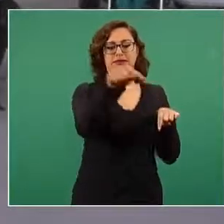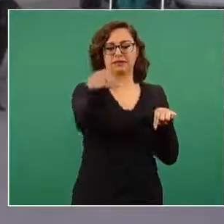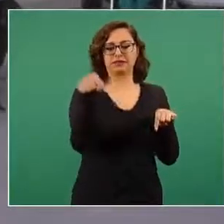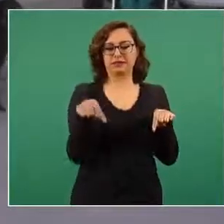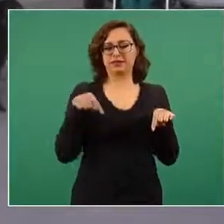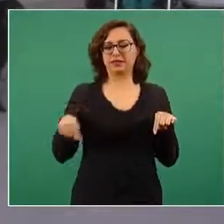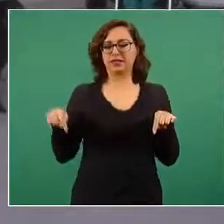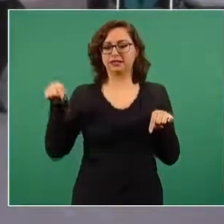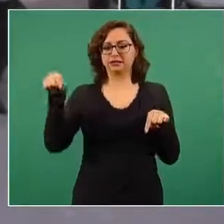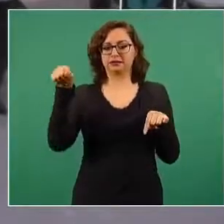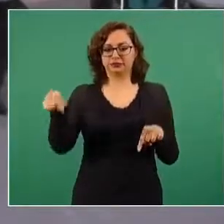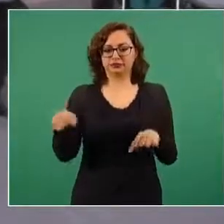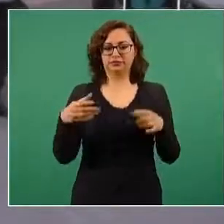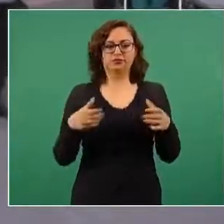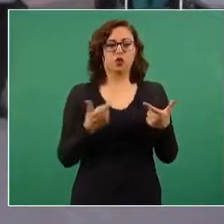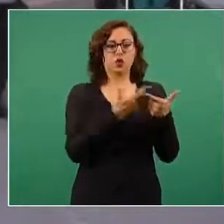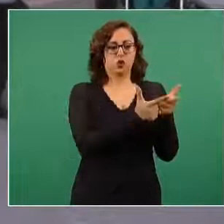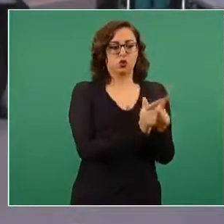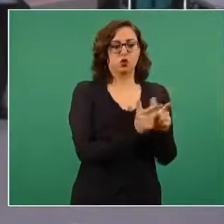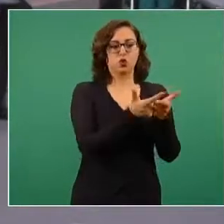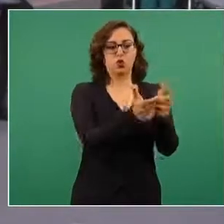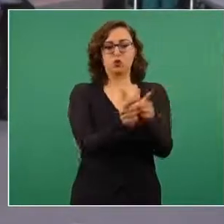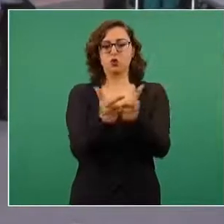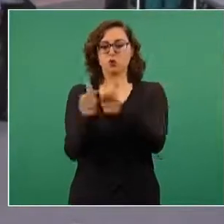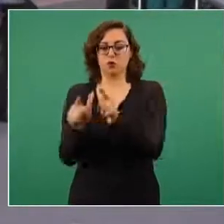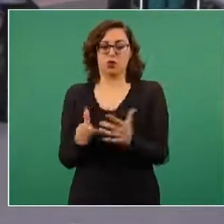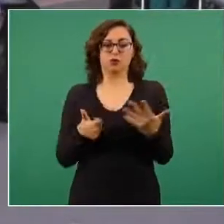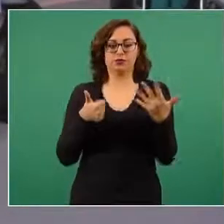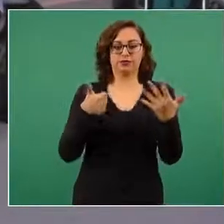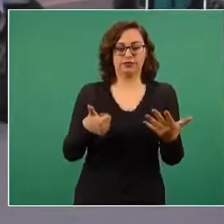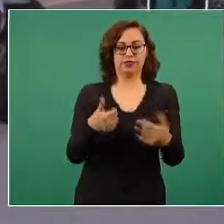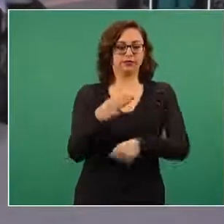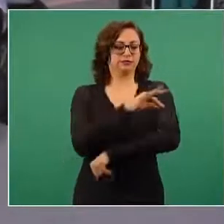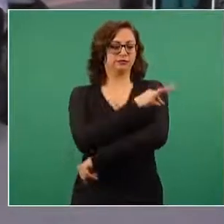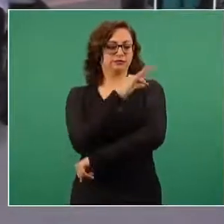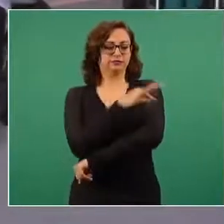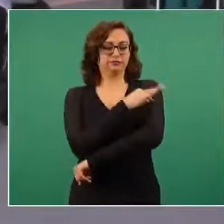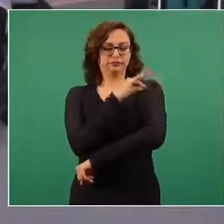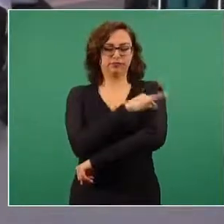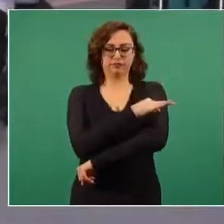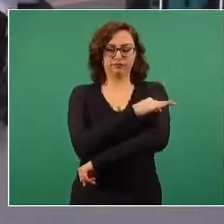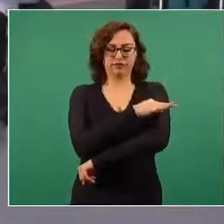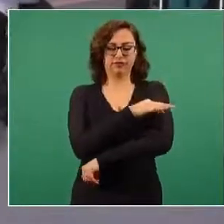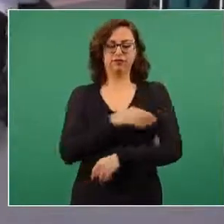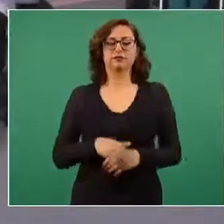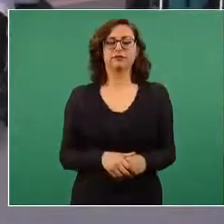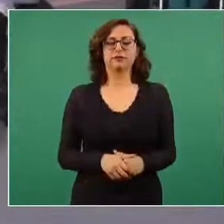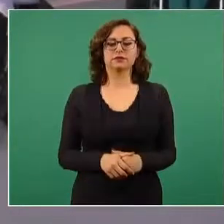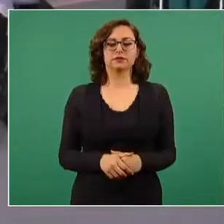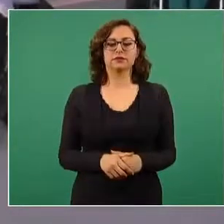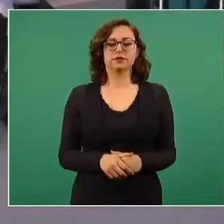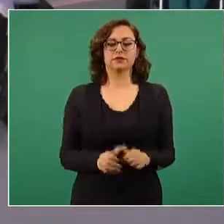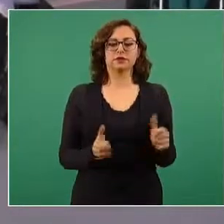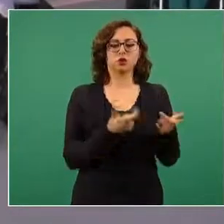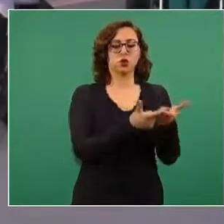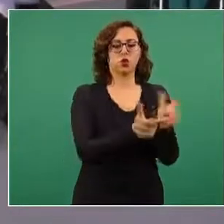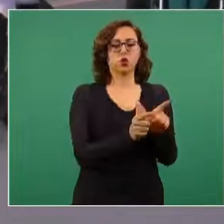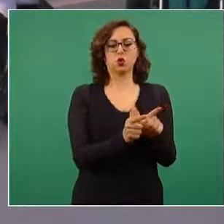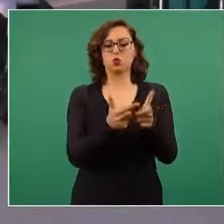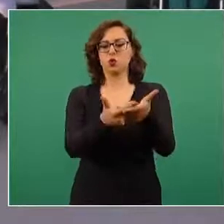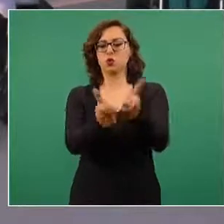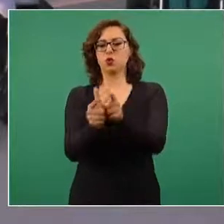activa, trabajando, aplicando las vacunas. Cada célula, señor presidente, está integrada por